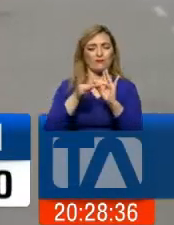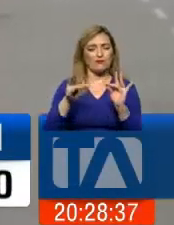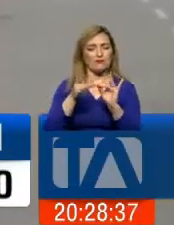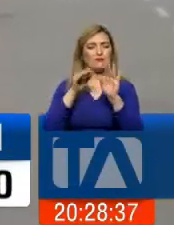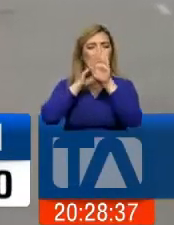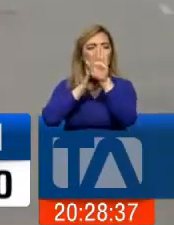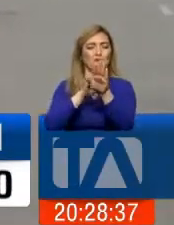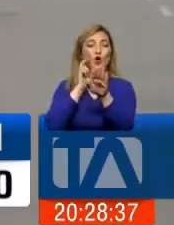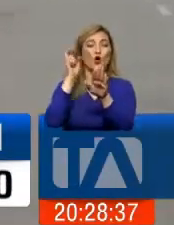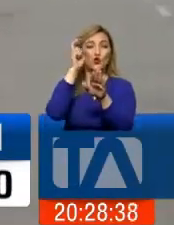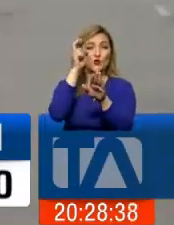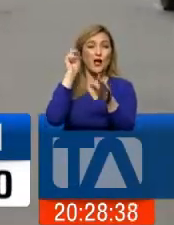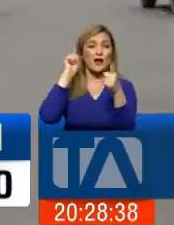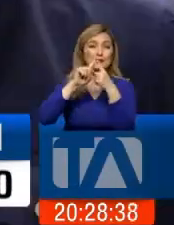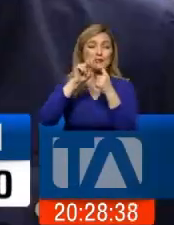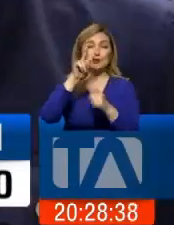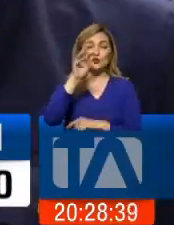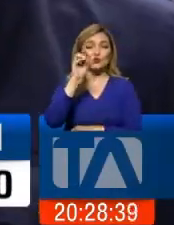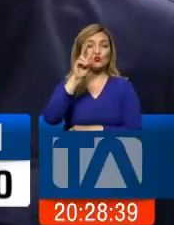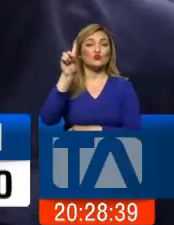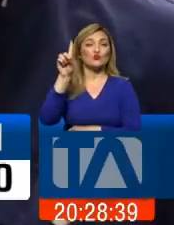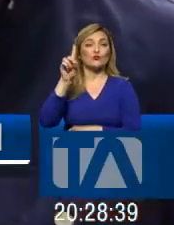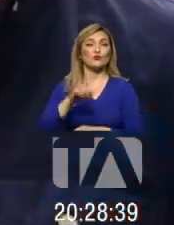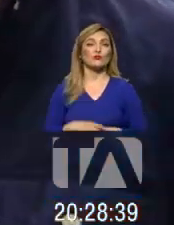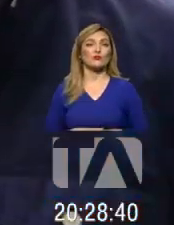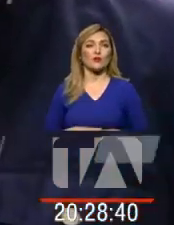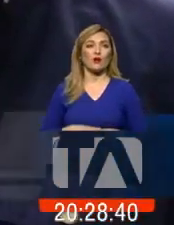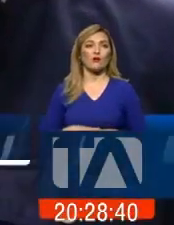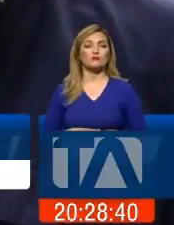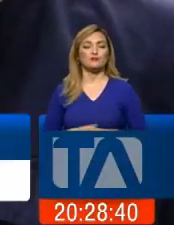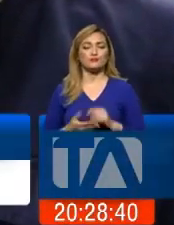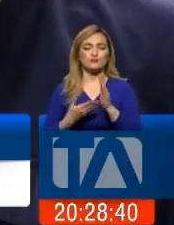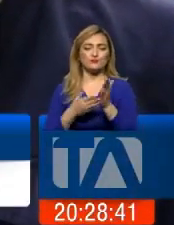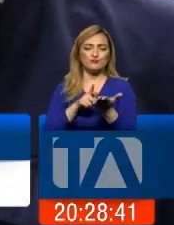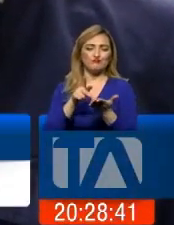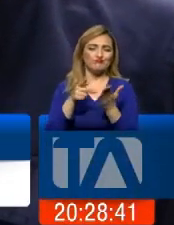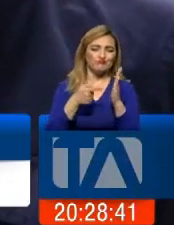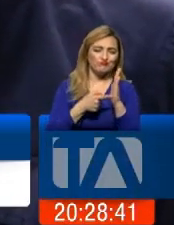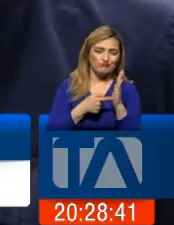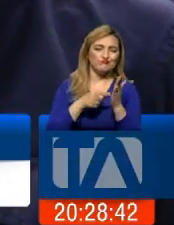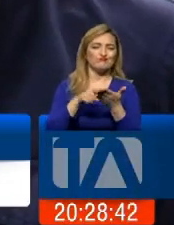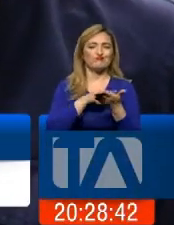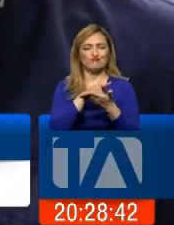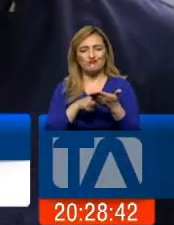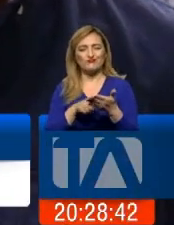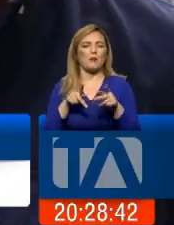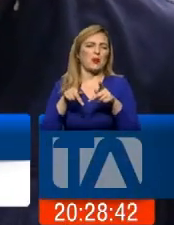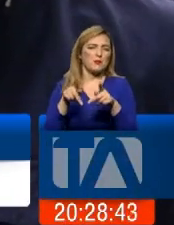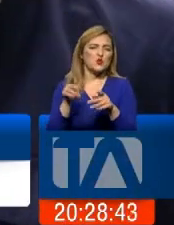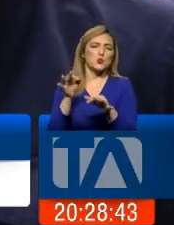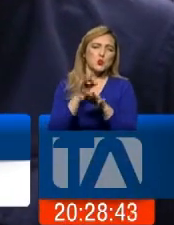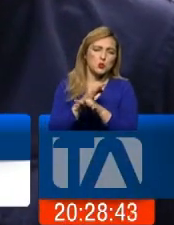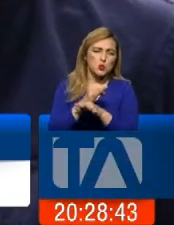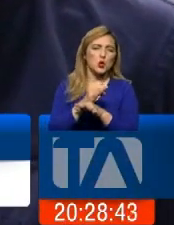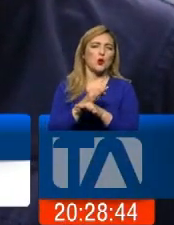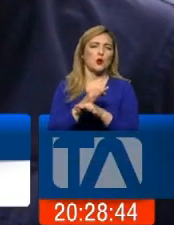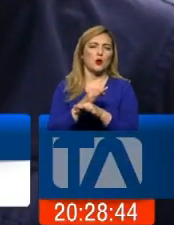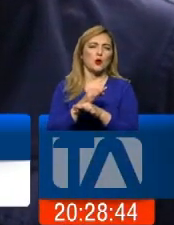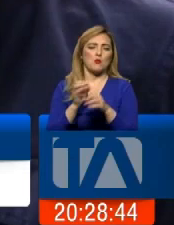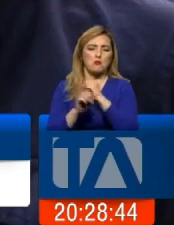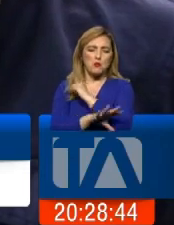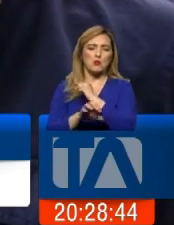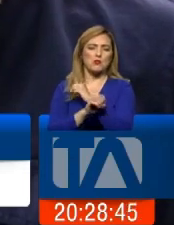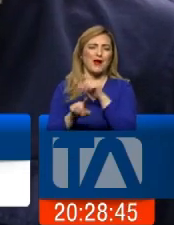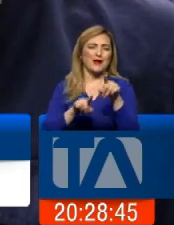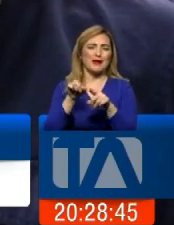favorezca al sector turístico hasta el 2021. Tratar de algunos cobros, por ejemplo, tasas, también de permisos de funcionamiento, permisos de publicidad de otras